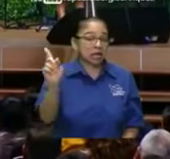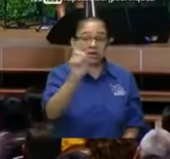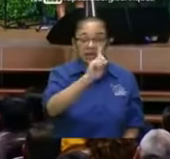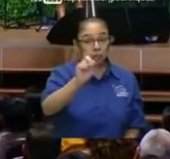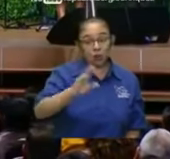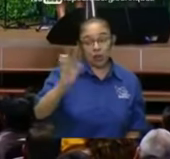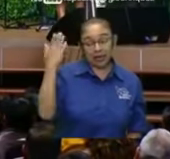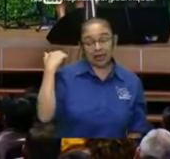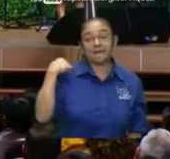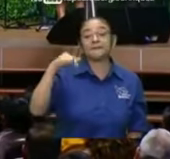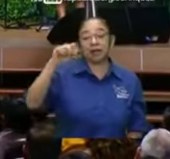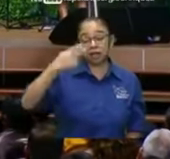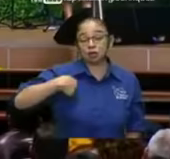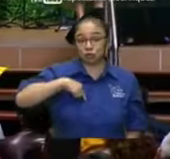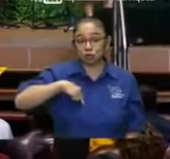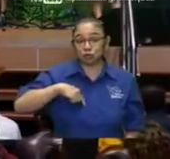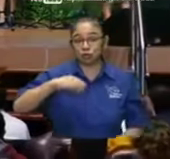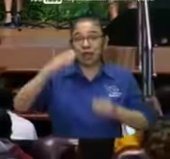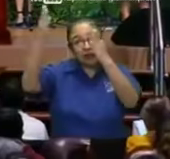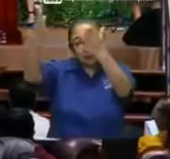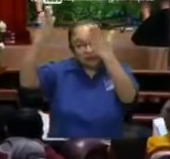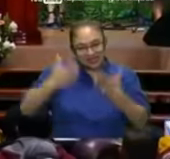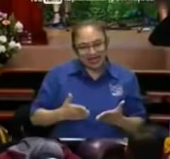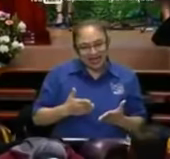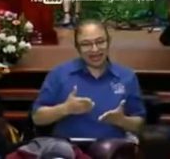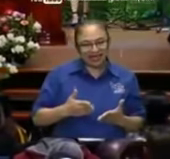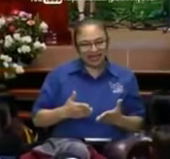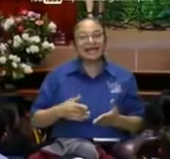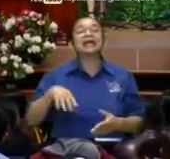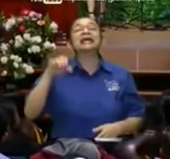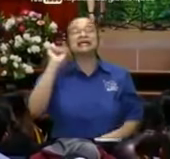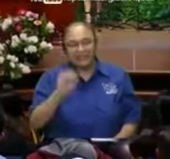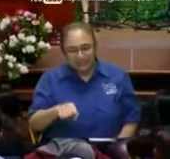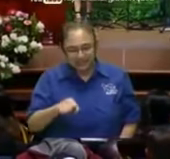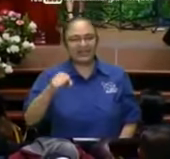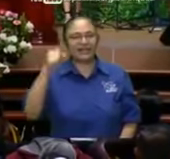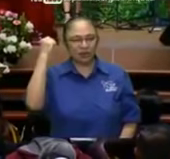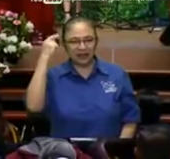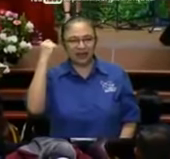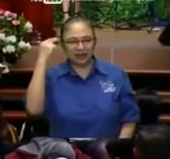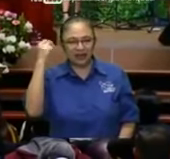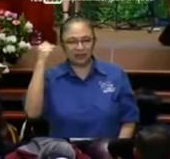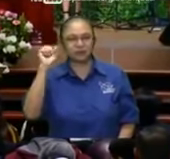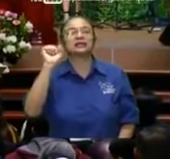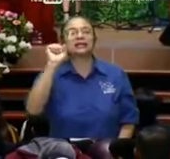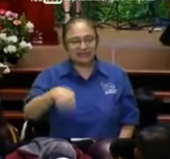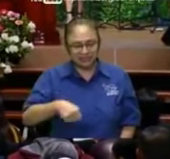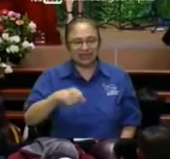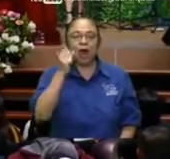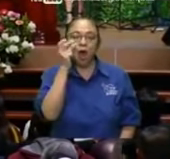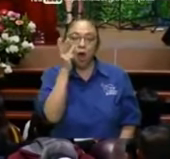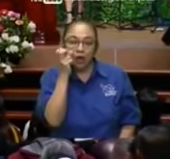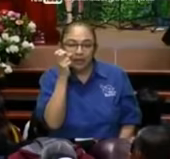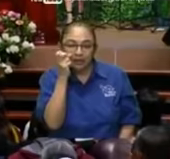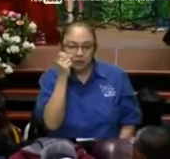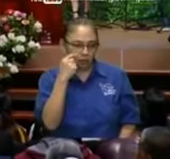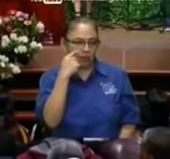las pasan a nosotros. Ellos sí entienden. Ellos sí oyen. Entonces